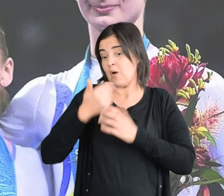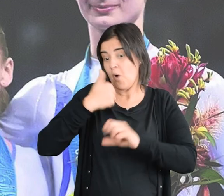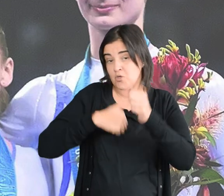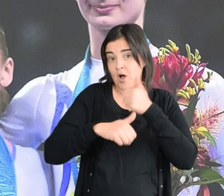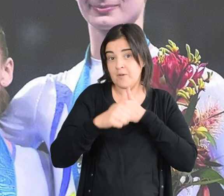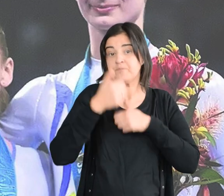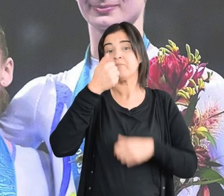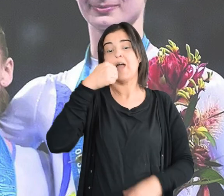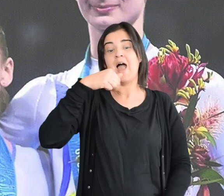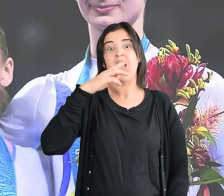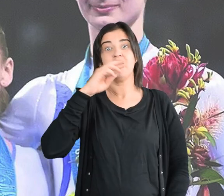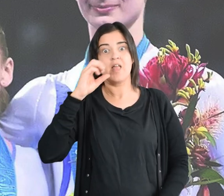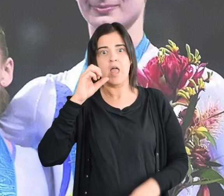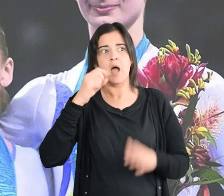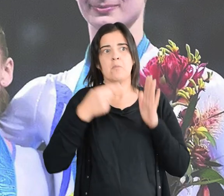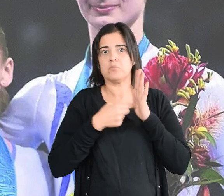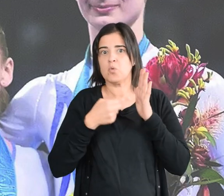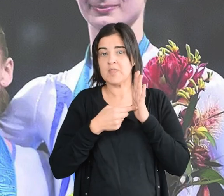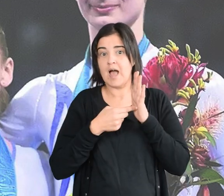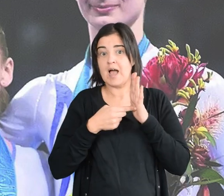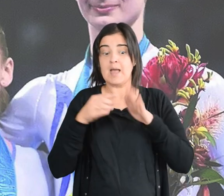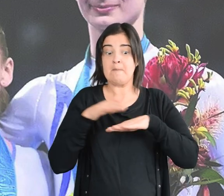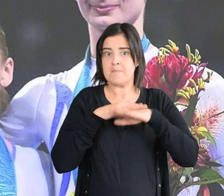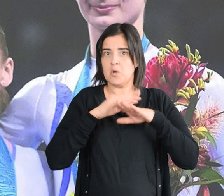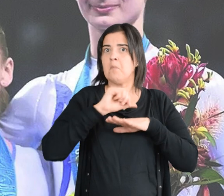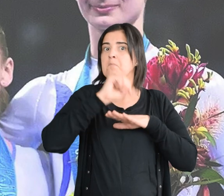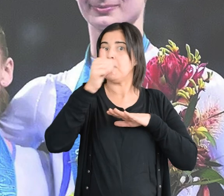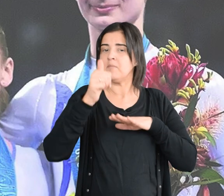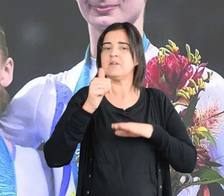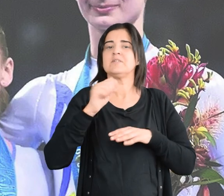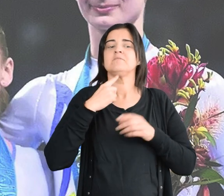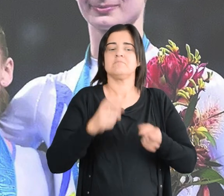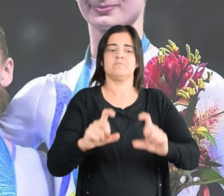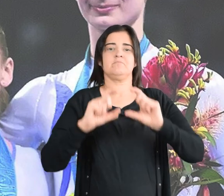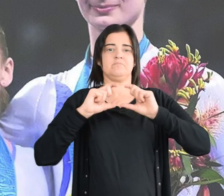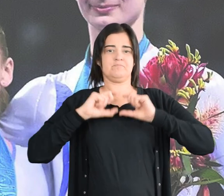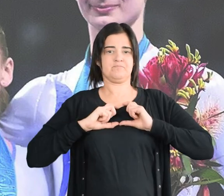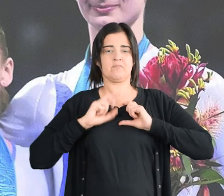donde Andrea supera el puntaje mínimo llevándose el oro